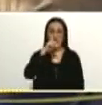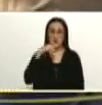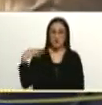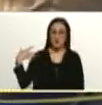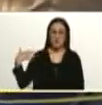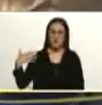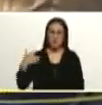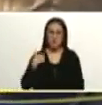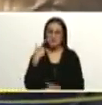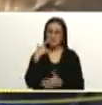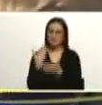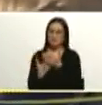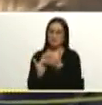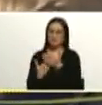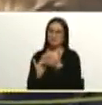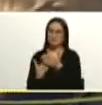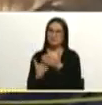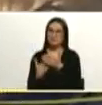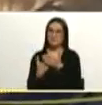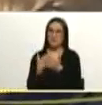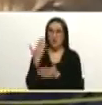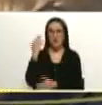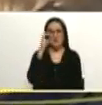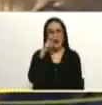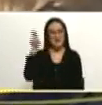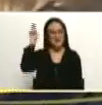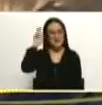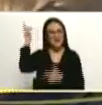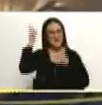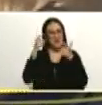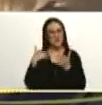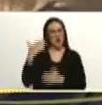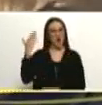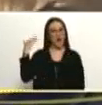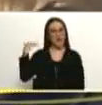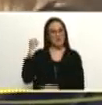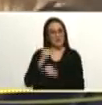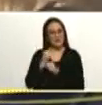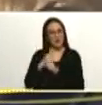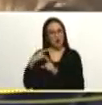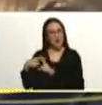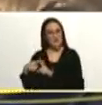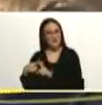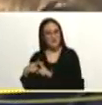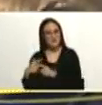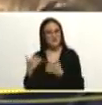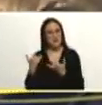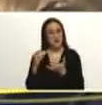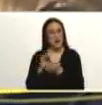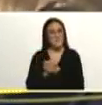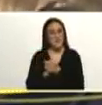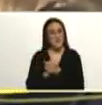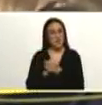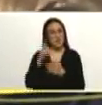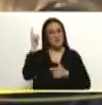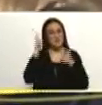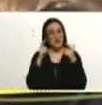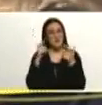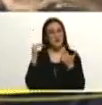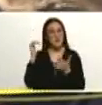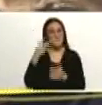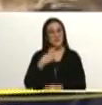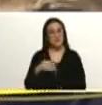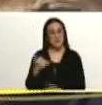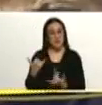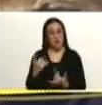yo he sido testigo, como canciller del comandante Hugo Chávez, su gran amigo, y como presidente de hace 10